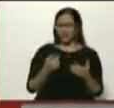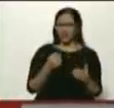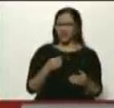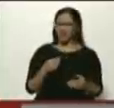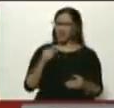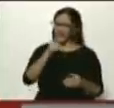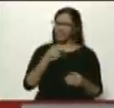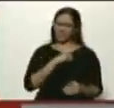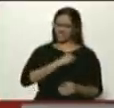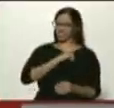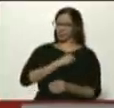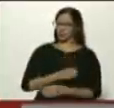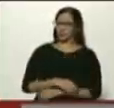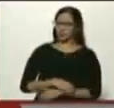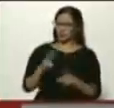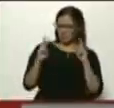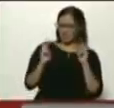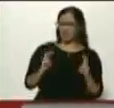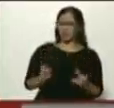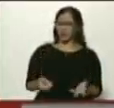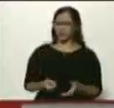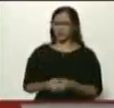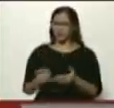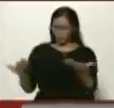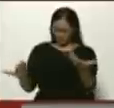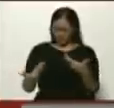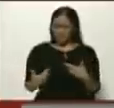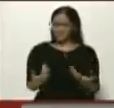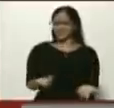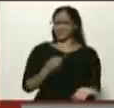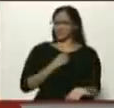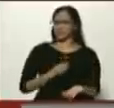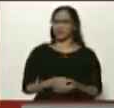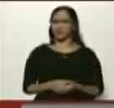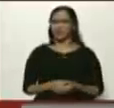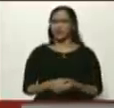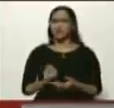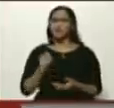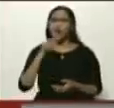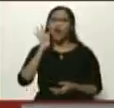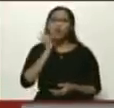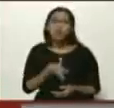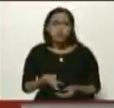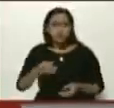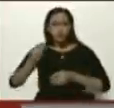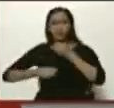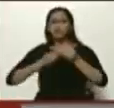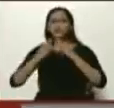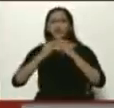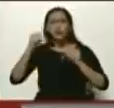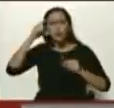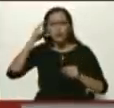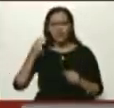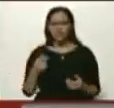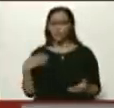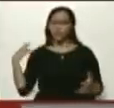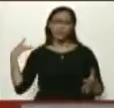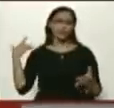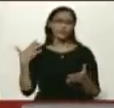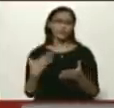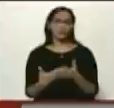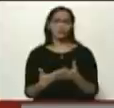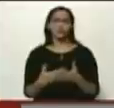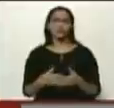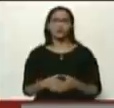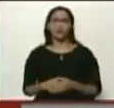aquí? ¿Verdad? Hay gente que ya lo venía haciendo desde hace bastante tiempo. No, no es